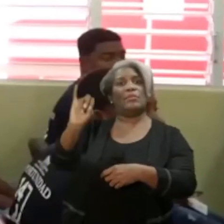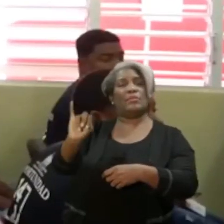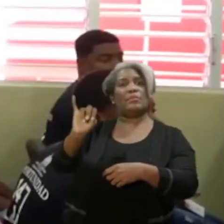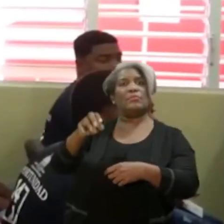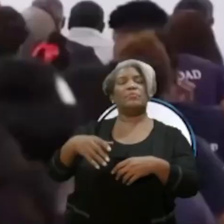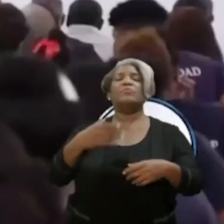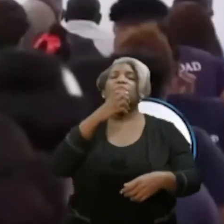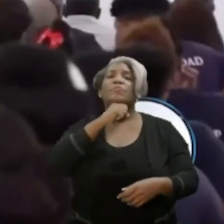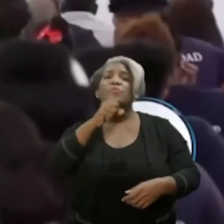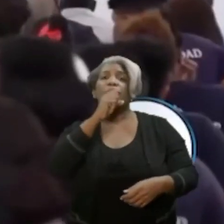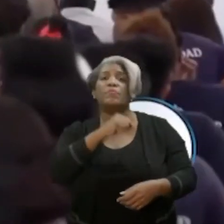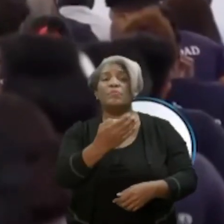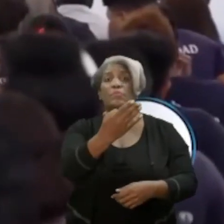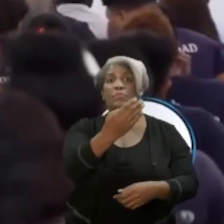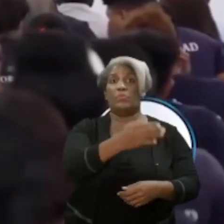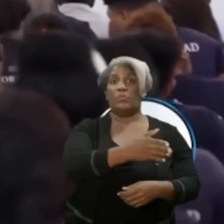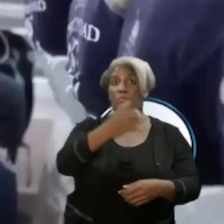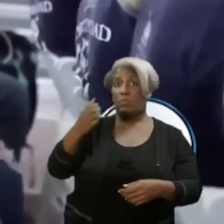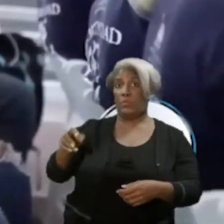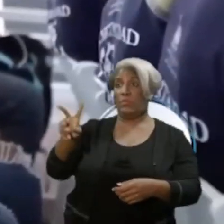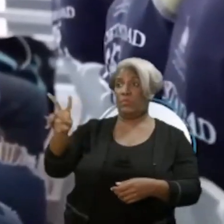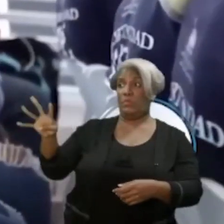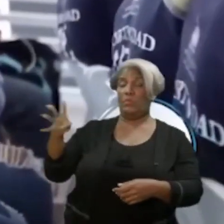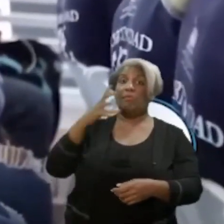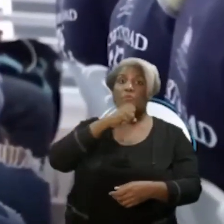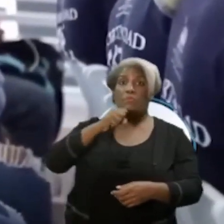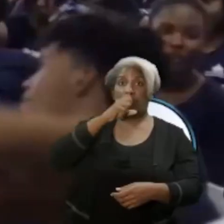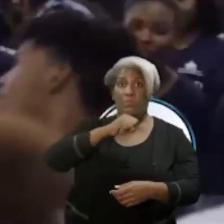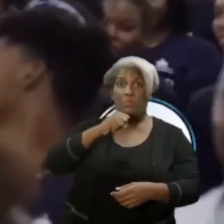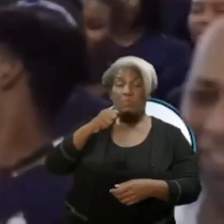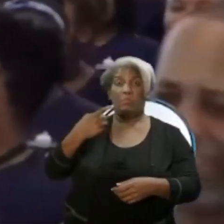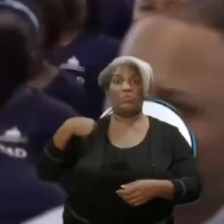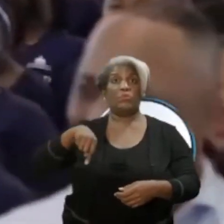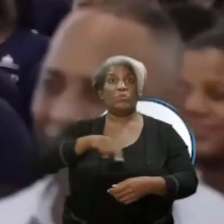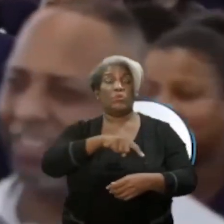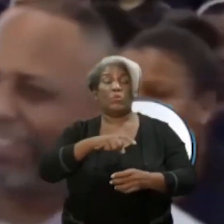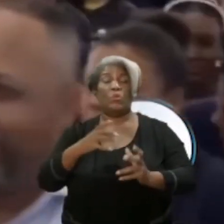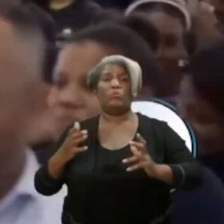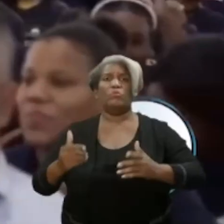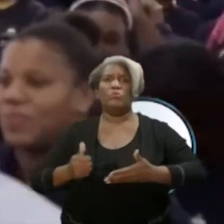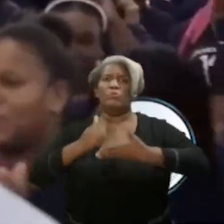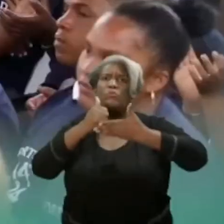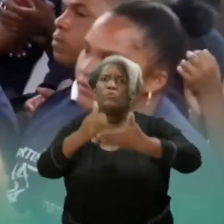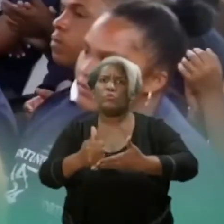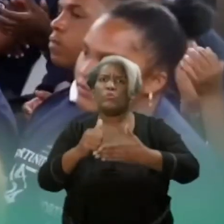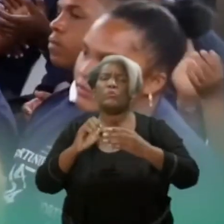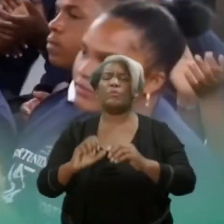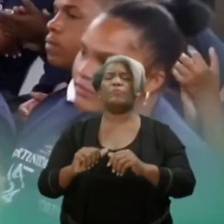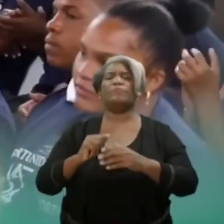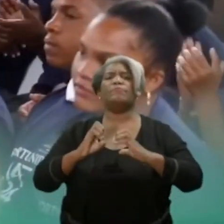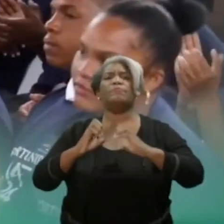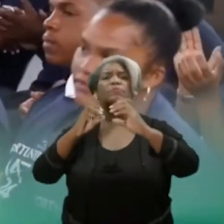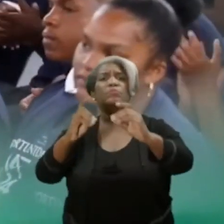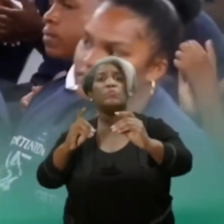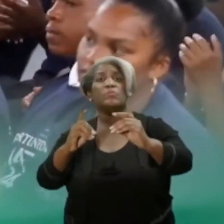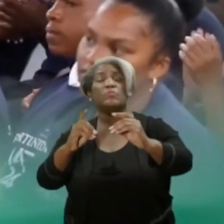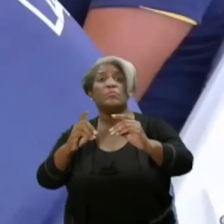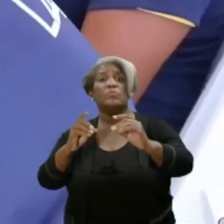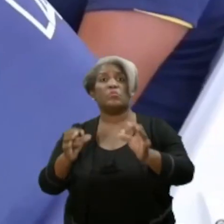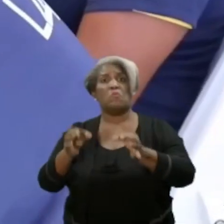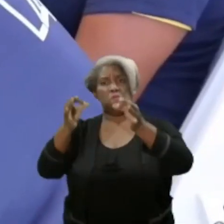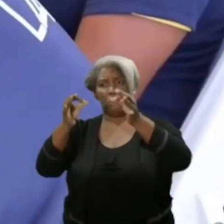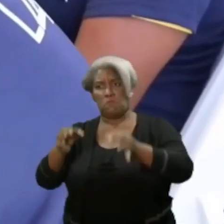entre los 14 y los 24 años, a los que estamos ofreciendo soluciones socioeducativas formales e informales